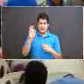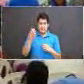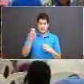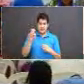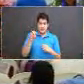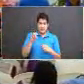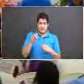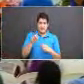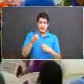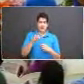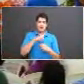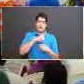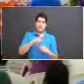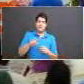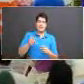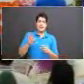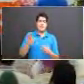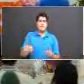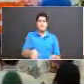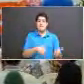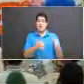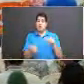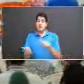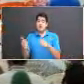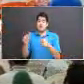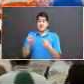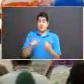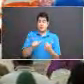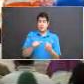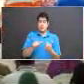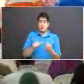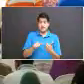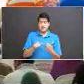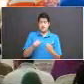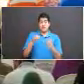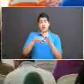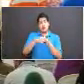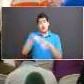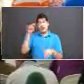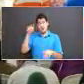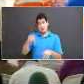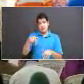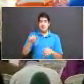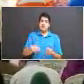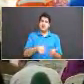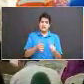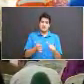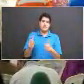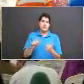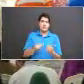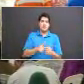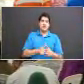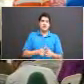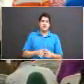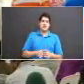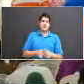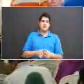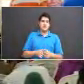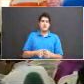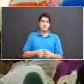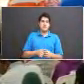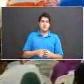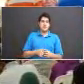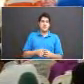necesario que estén bautizados en agua, o que al salir de aquí pues se bauticen, ¿verdad?